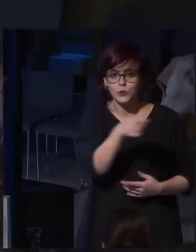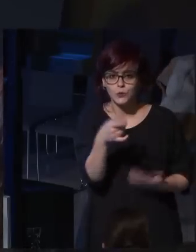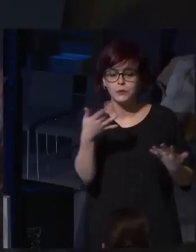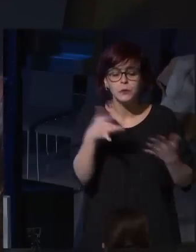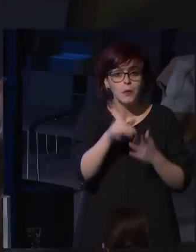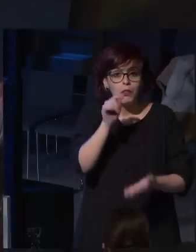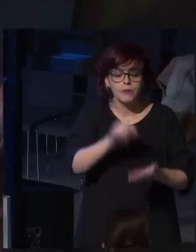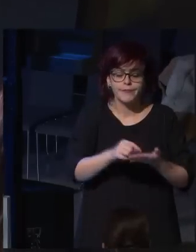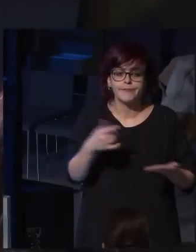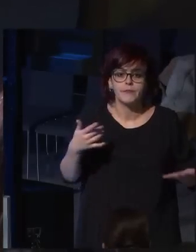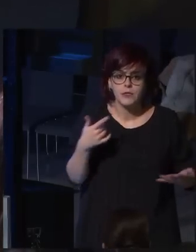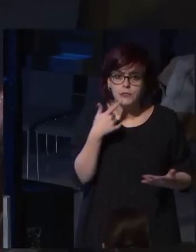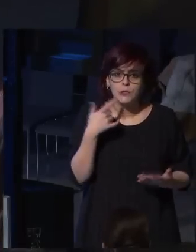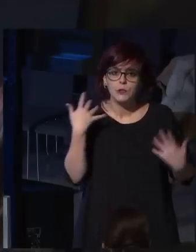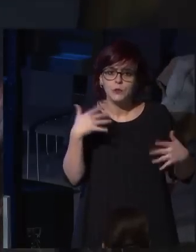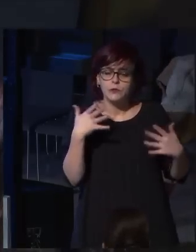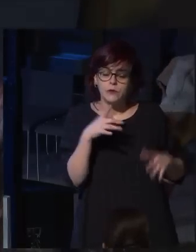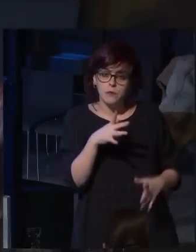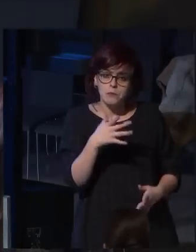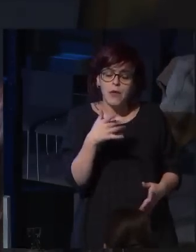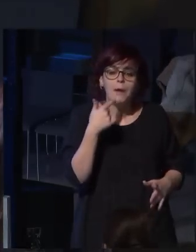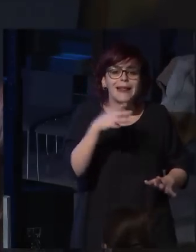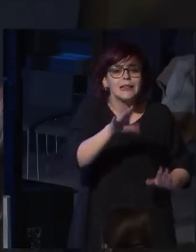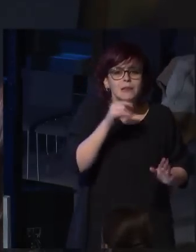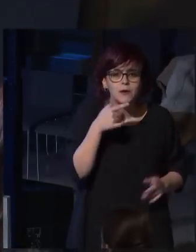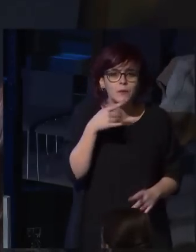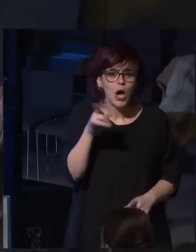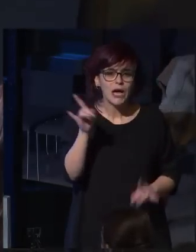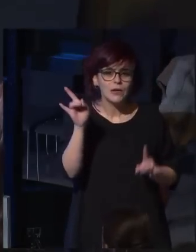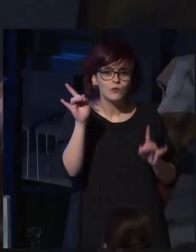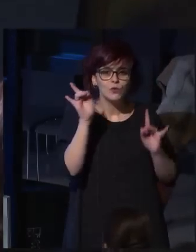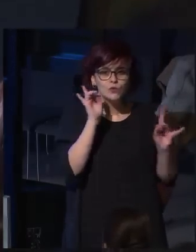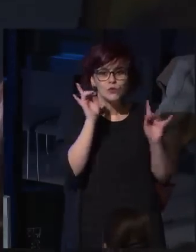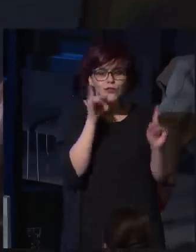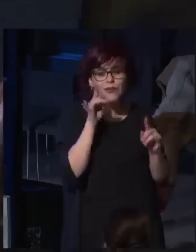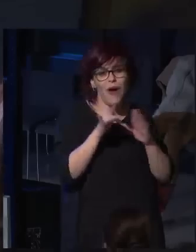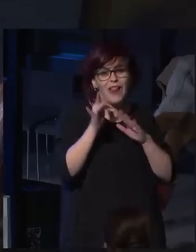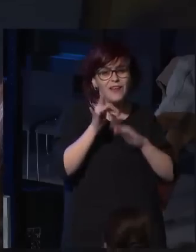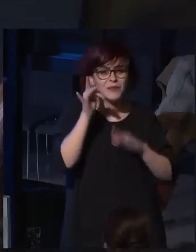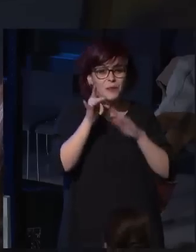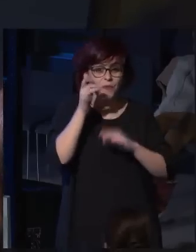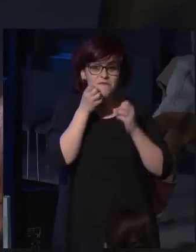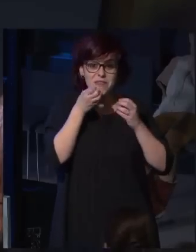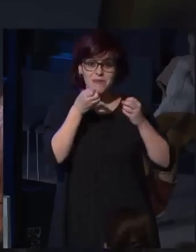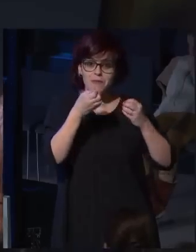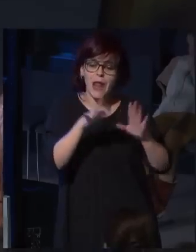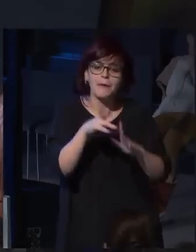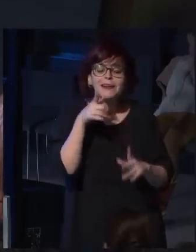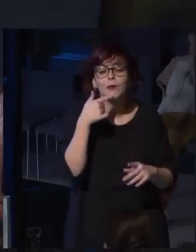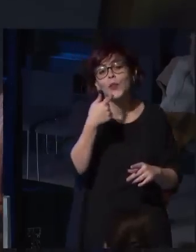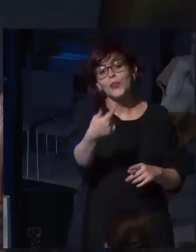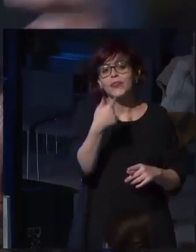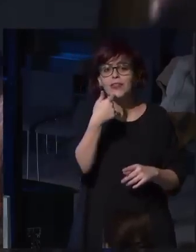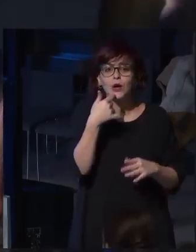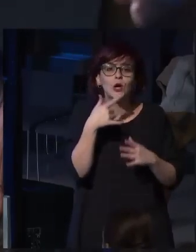mejor de repente era como, wow, esto está, entendedme, tiene un sonido demasiado brilloso, suena tan bien que no es, cuando digo